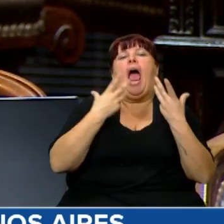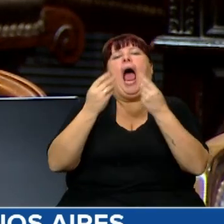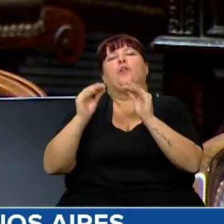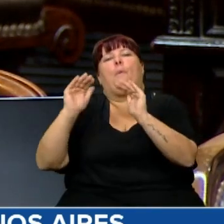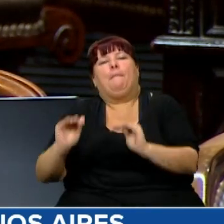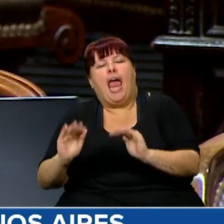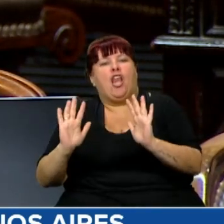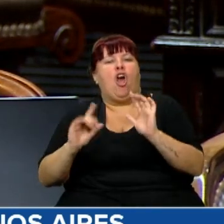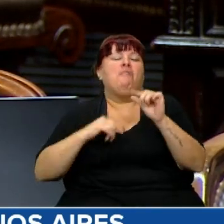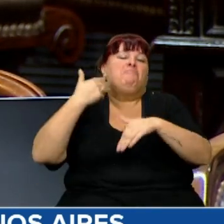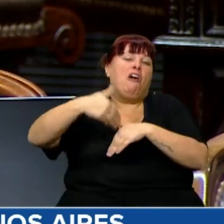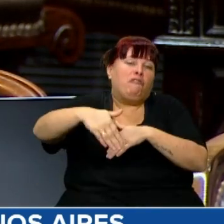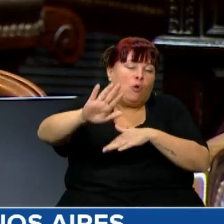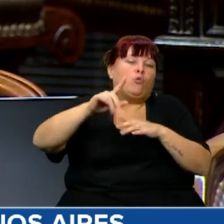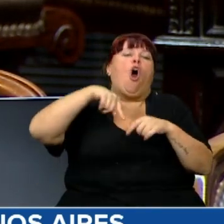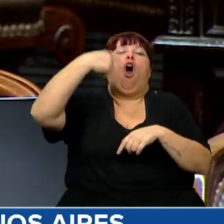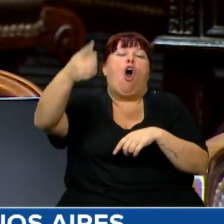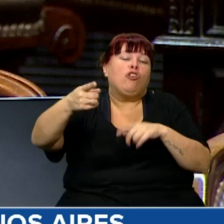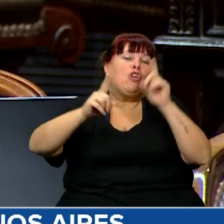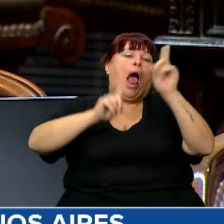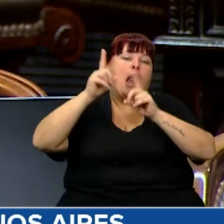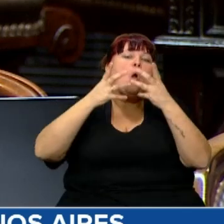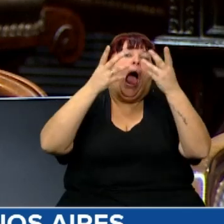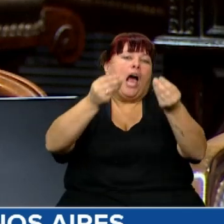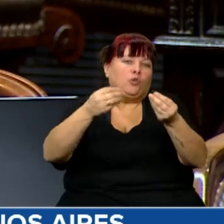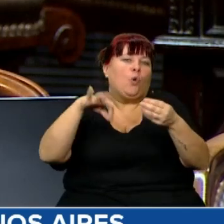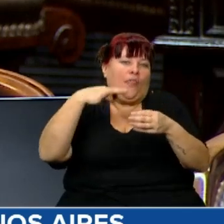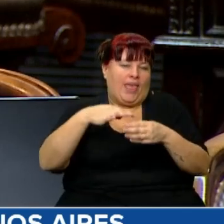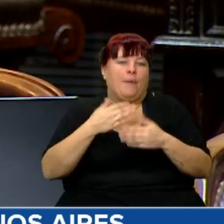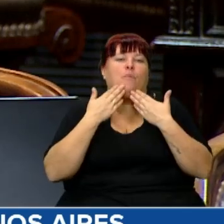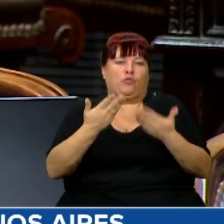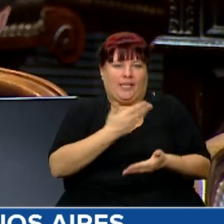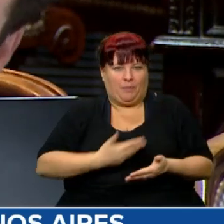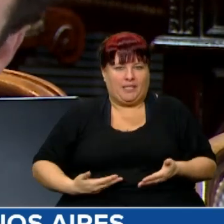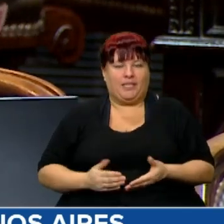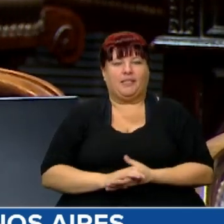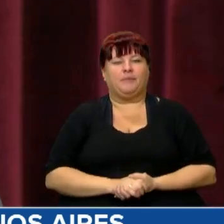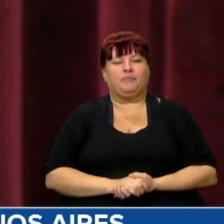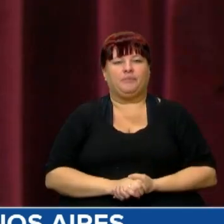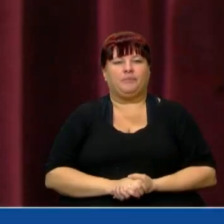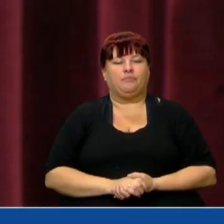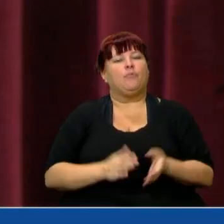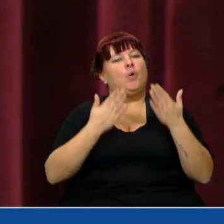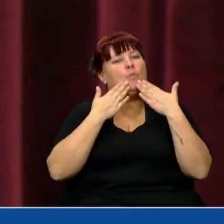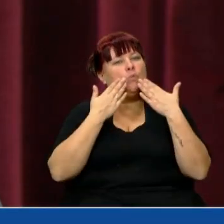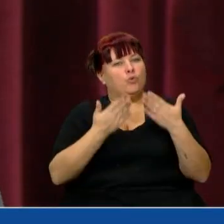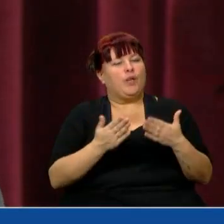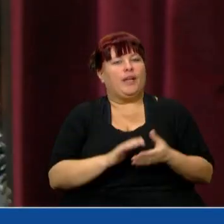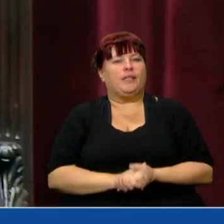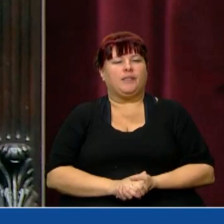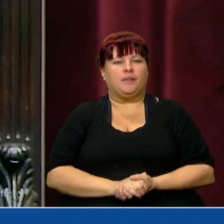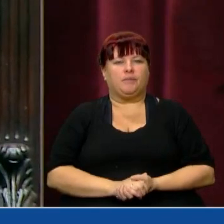asistir menos y eventualmente a qué otro alguna asistencia tendrá que dársele. Muchas gracias, presidente. Muchas